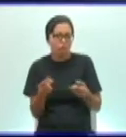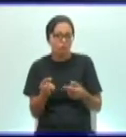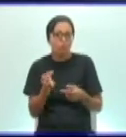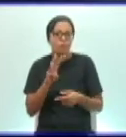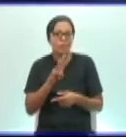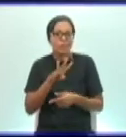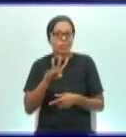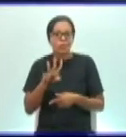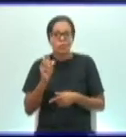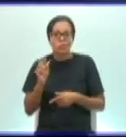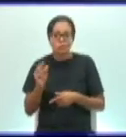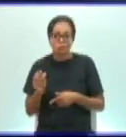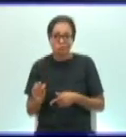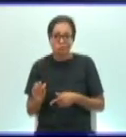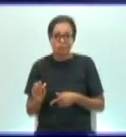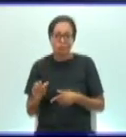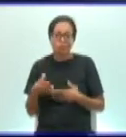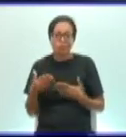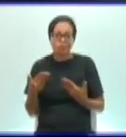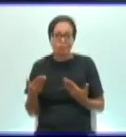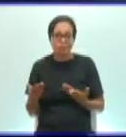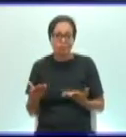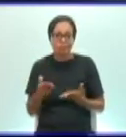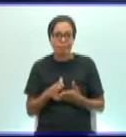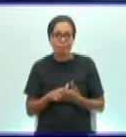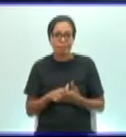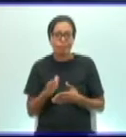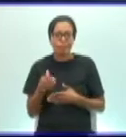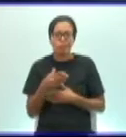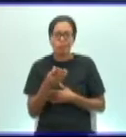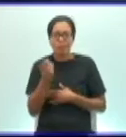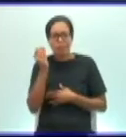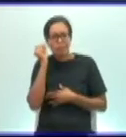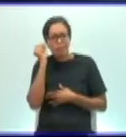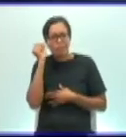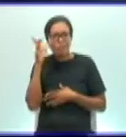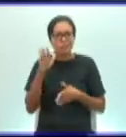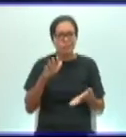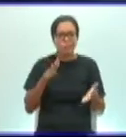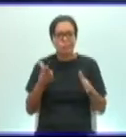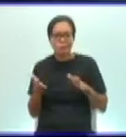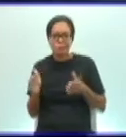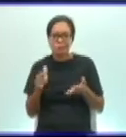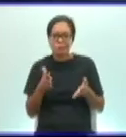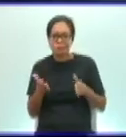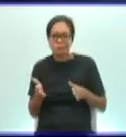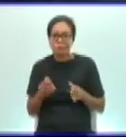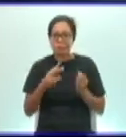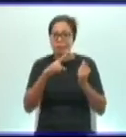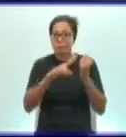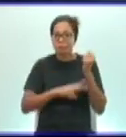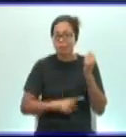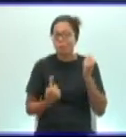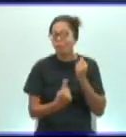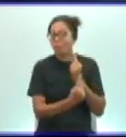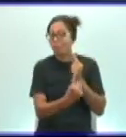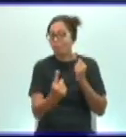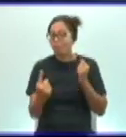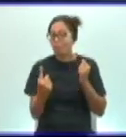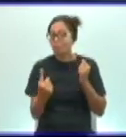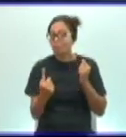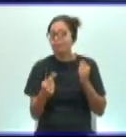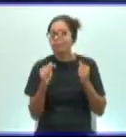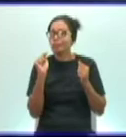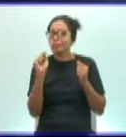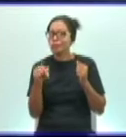34 personalidades, las cuales hay que tener una idea concreta, sobre todo una valoración de cada una de ellas, porque son personalidades